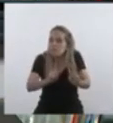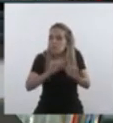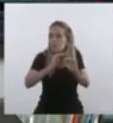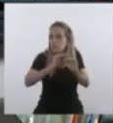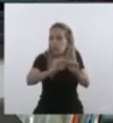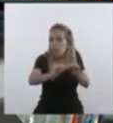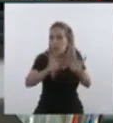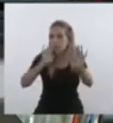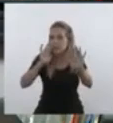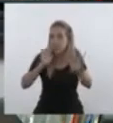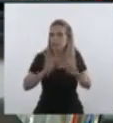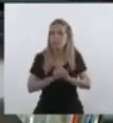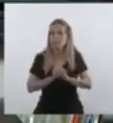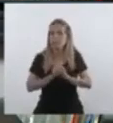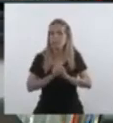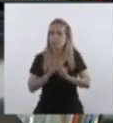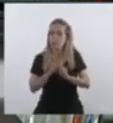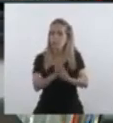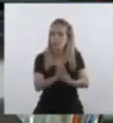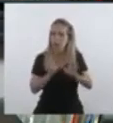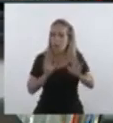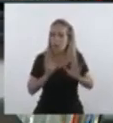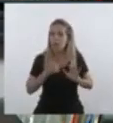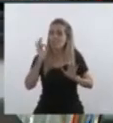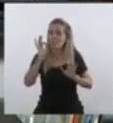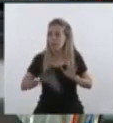Con la certeza de que tenemos que hacer todo esto,